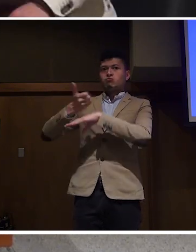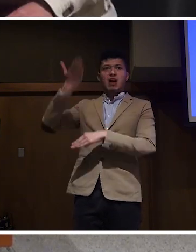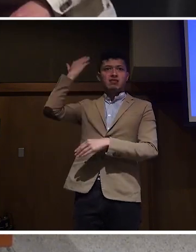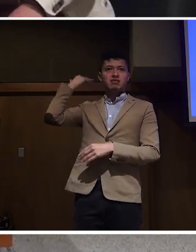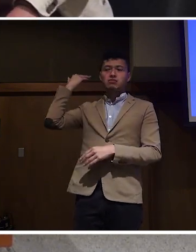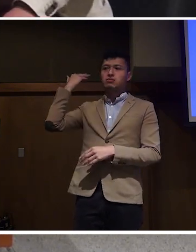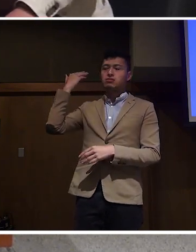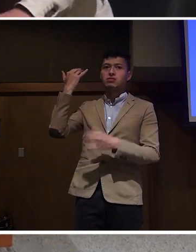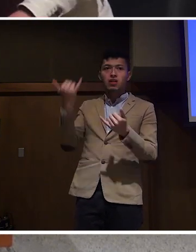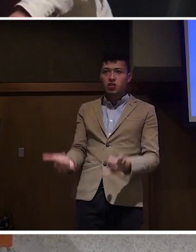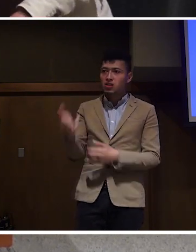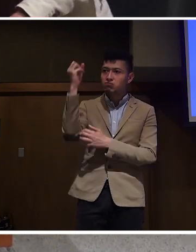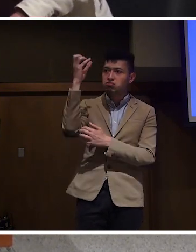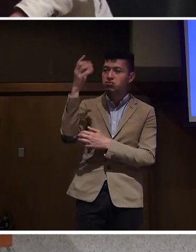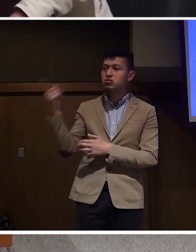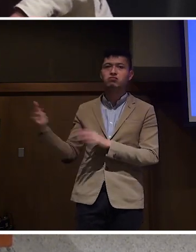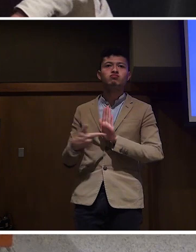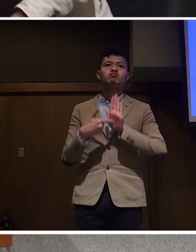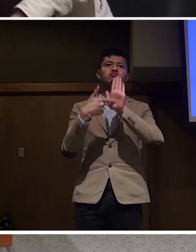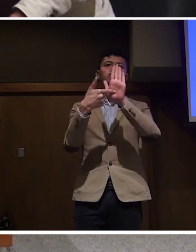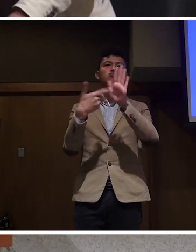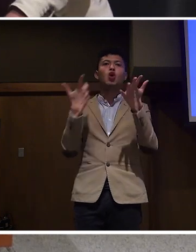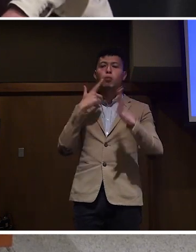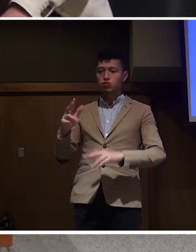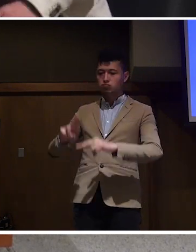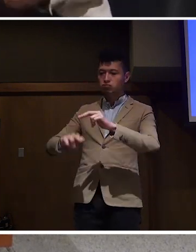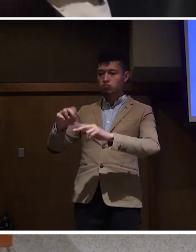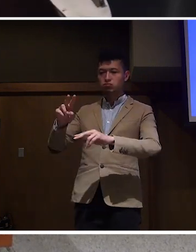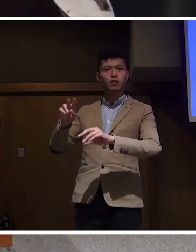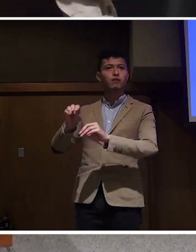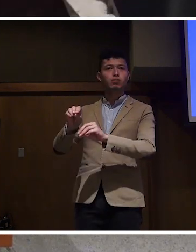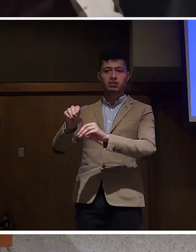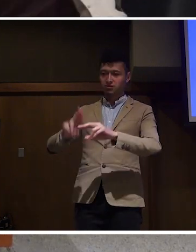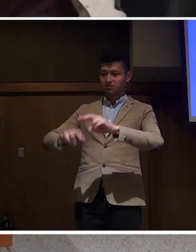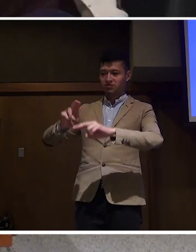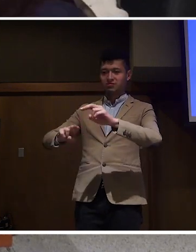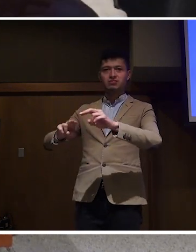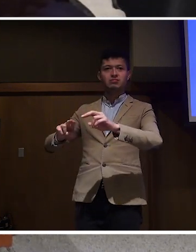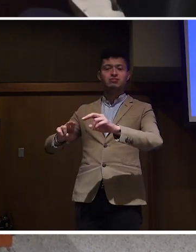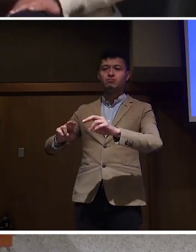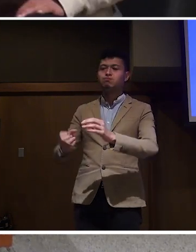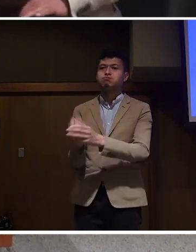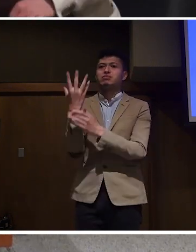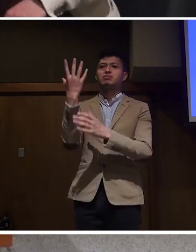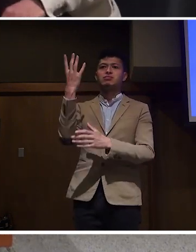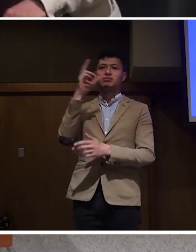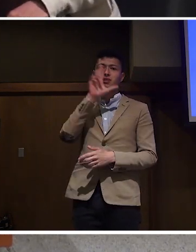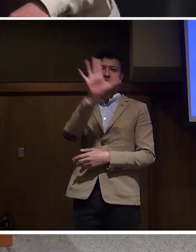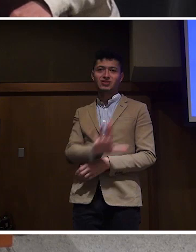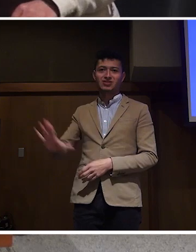de la exposición llamaría la formación de una nación y es testigo excepcional también de lo que puede hacer